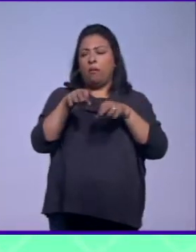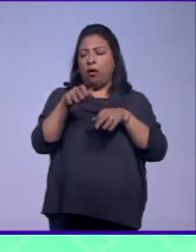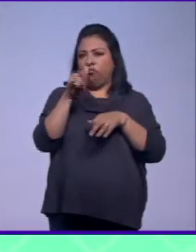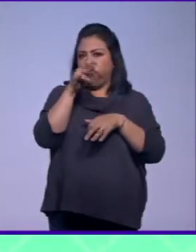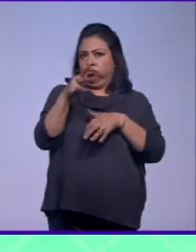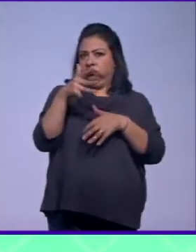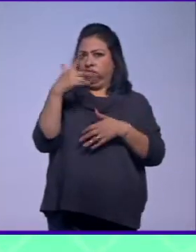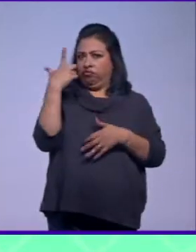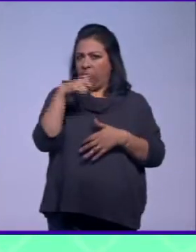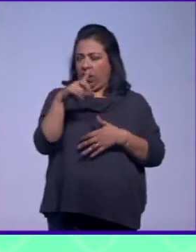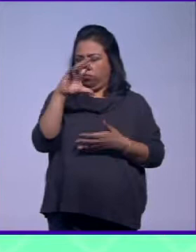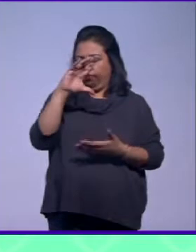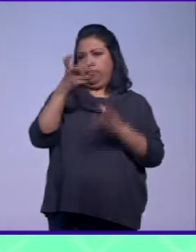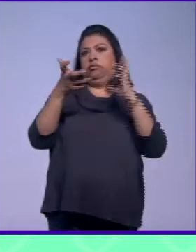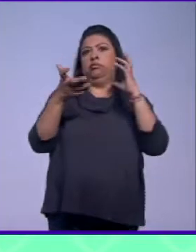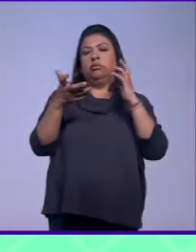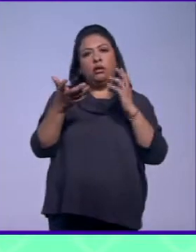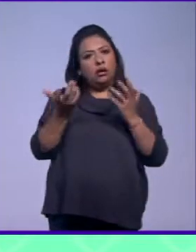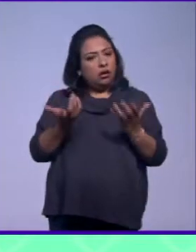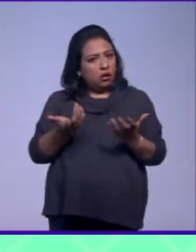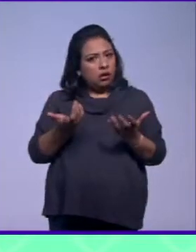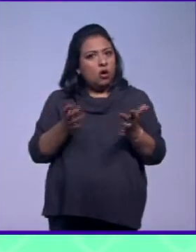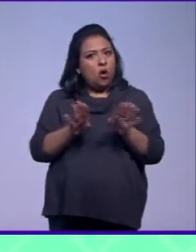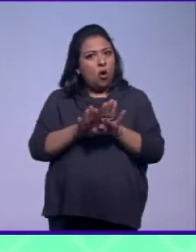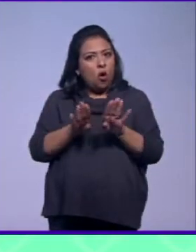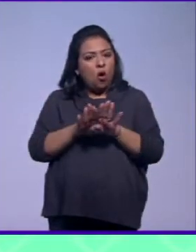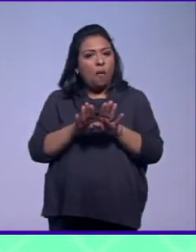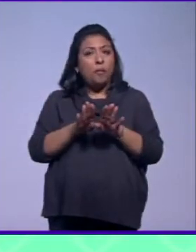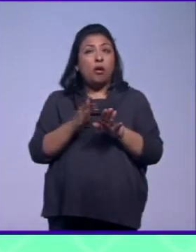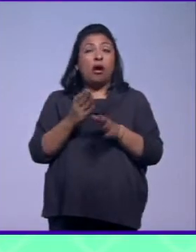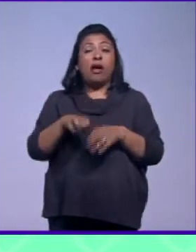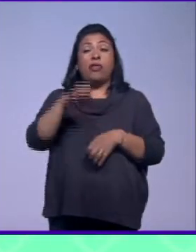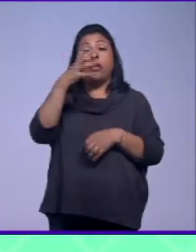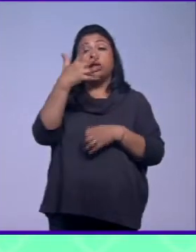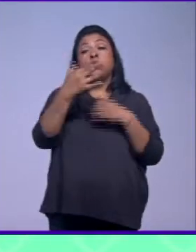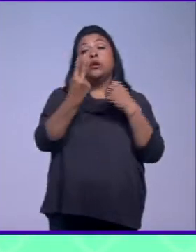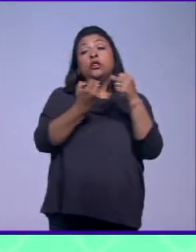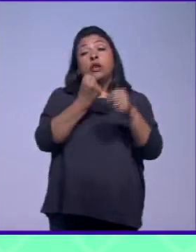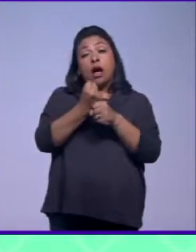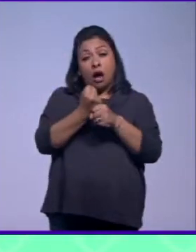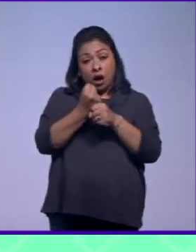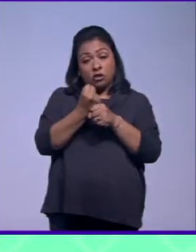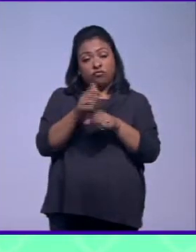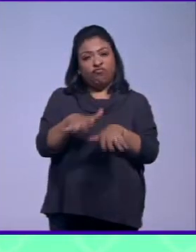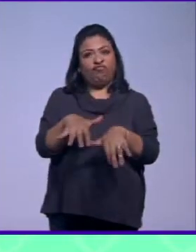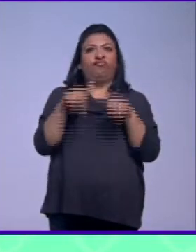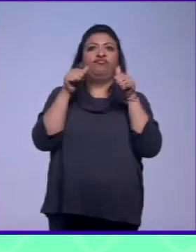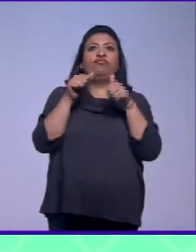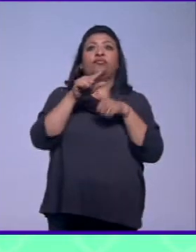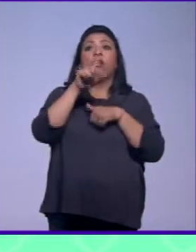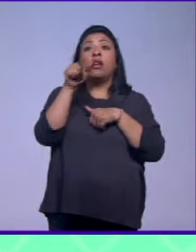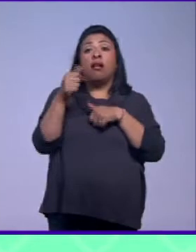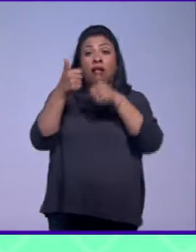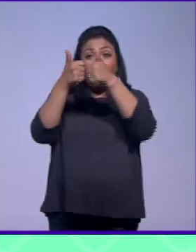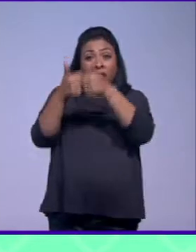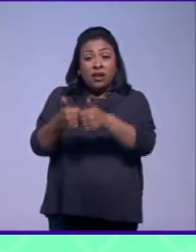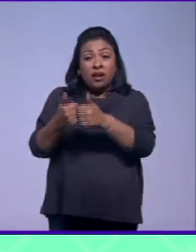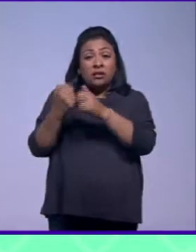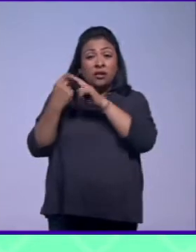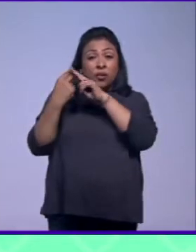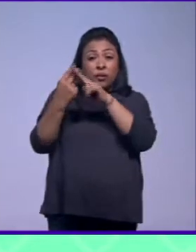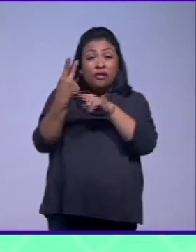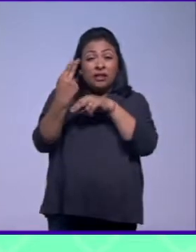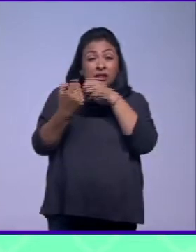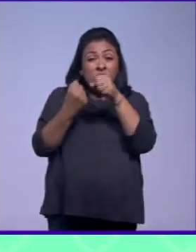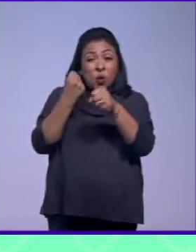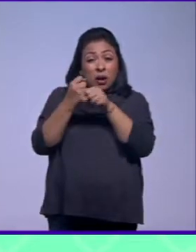una forma violenta de una forma este a los 52 años después de haber trabajado 25 años en